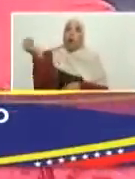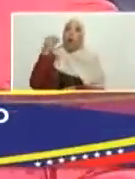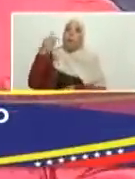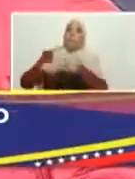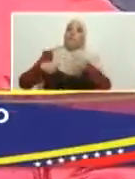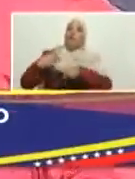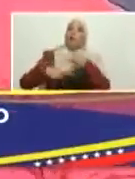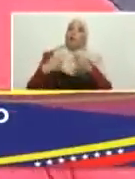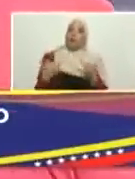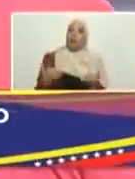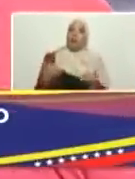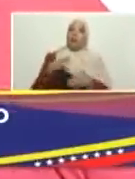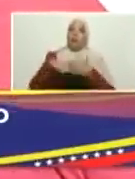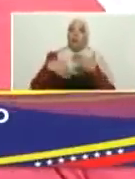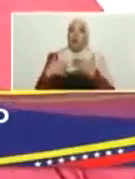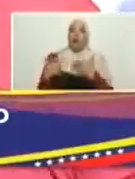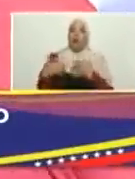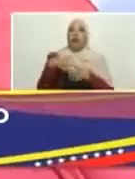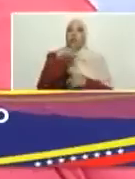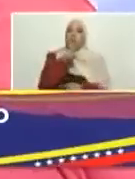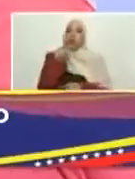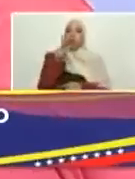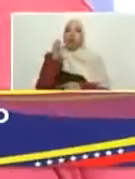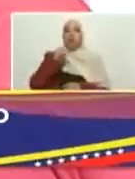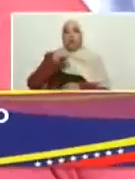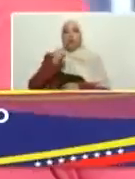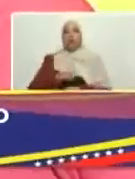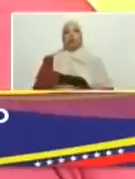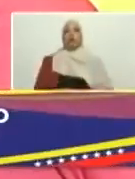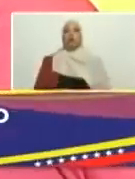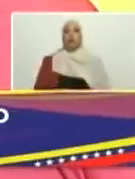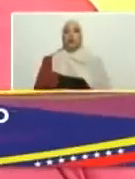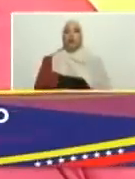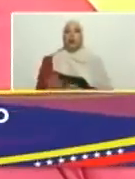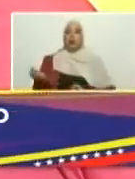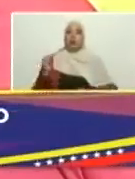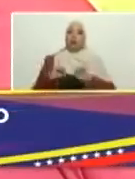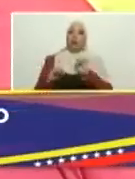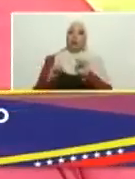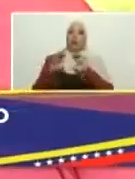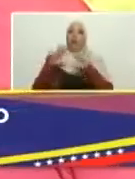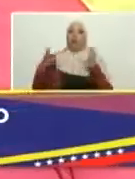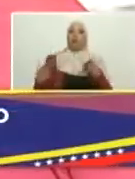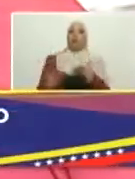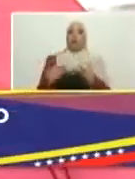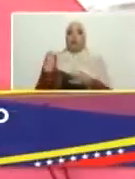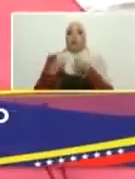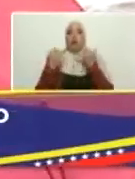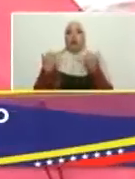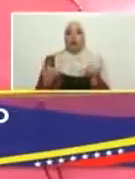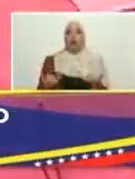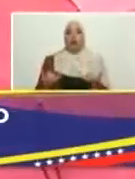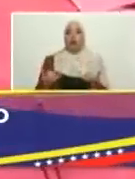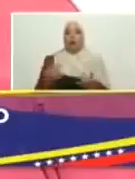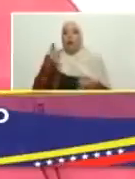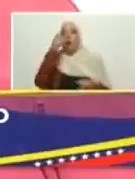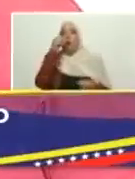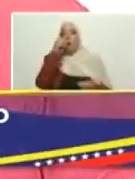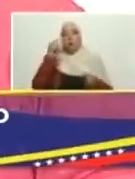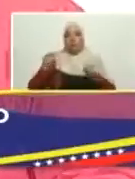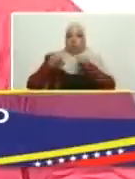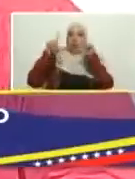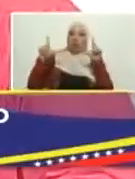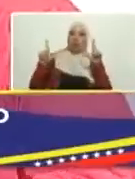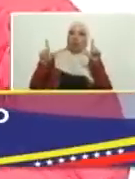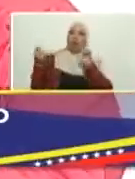paso firme con perturbaciones, claro que sí. ¿Previstas algunas perturbaciones? Sí. Otras sorpresivas,